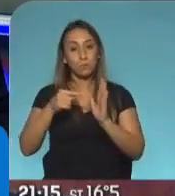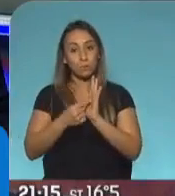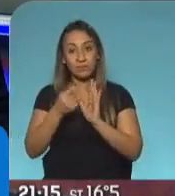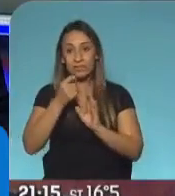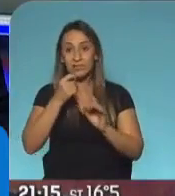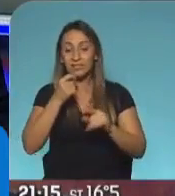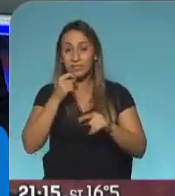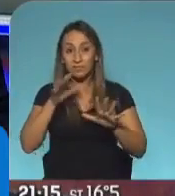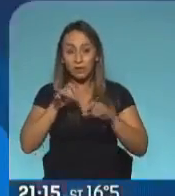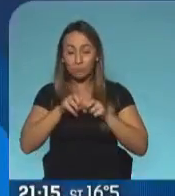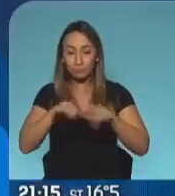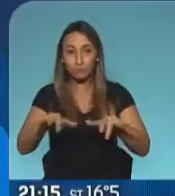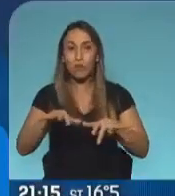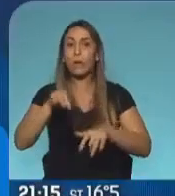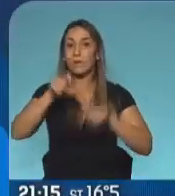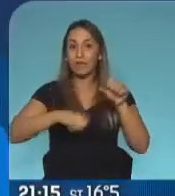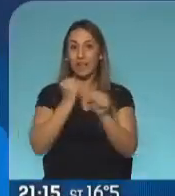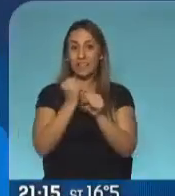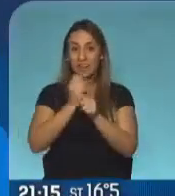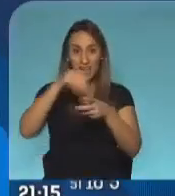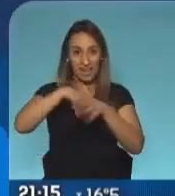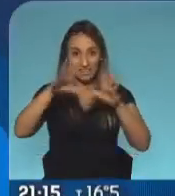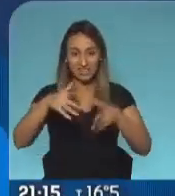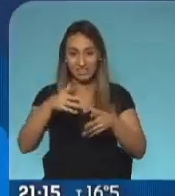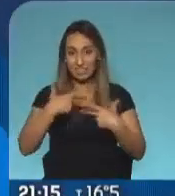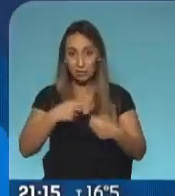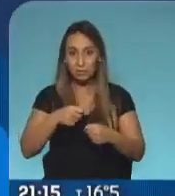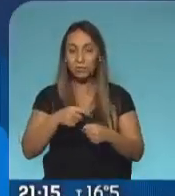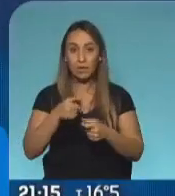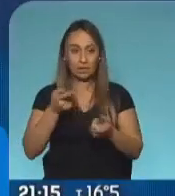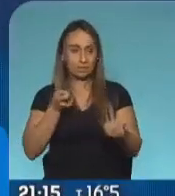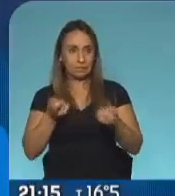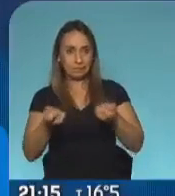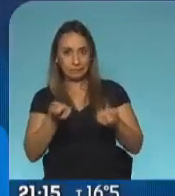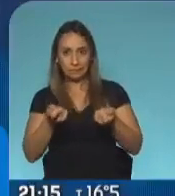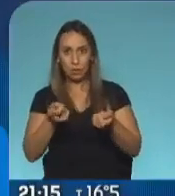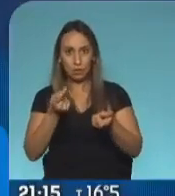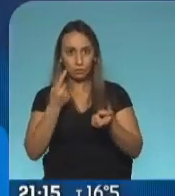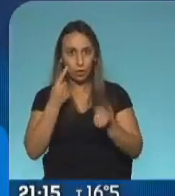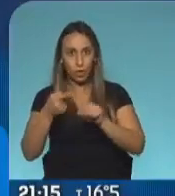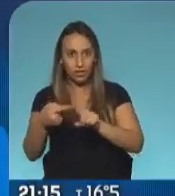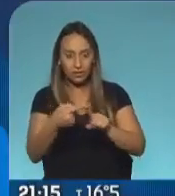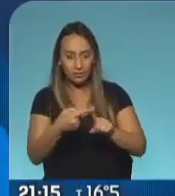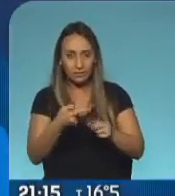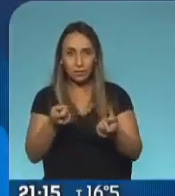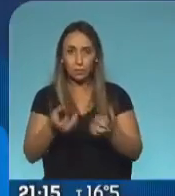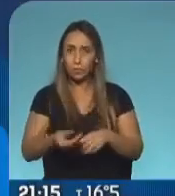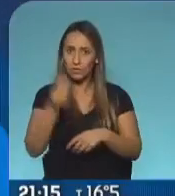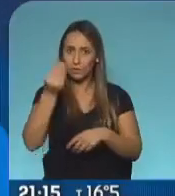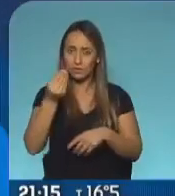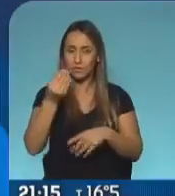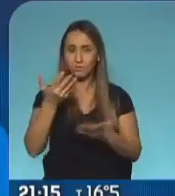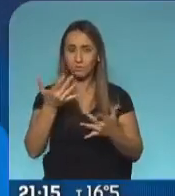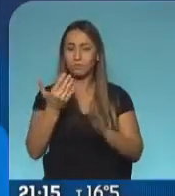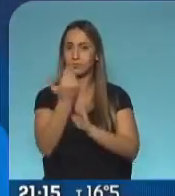queréis muchas personas de salud que el personal de salud se terminan agotando de controlar a esos pacientes y terminan muchas veces rompiendo